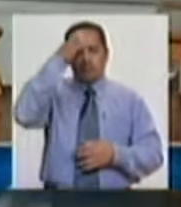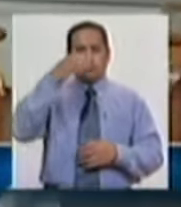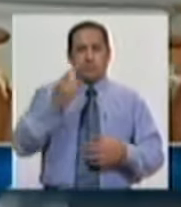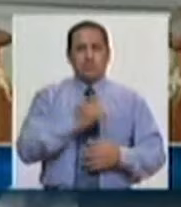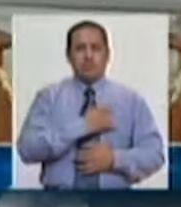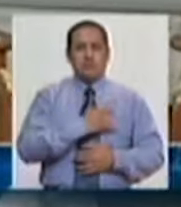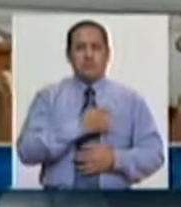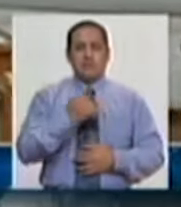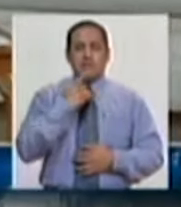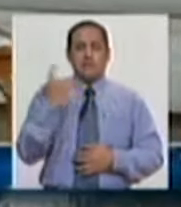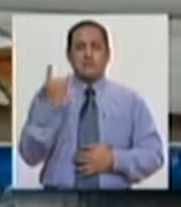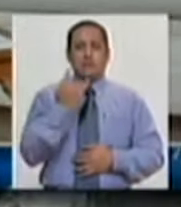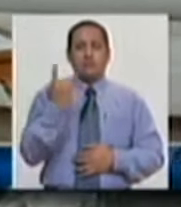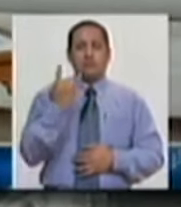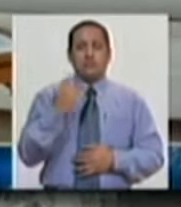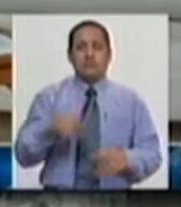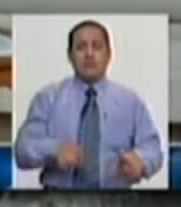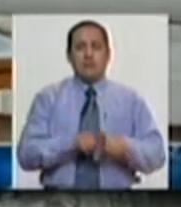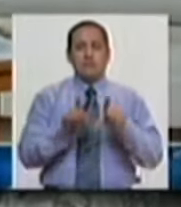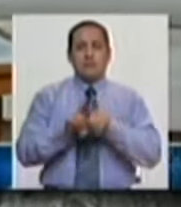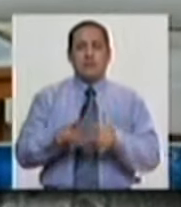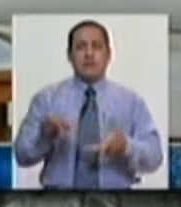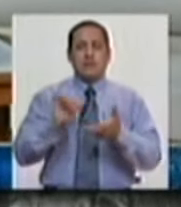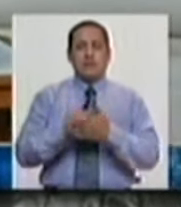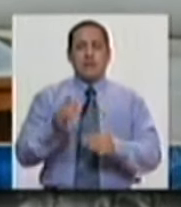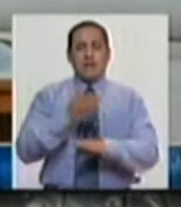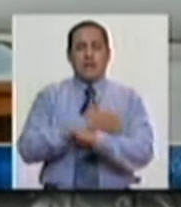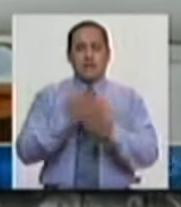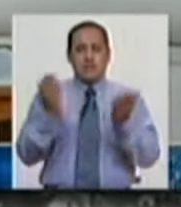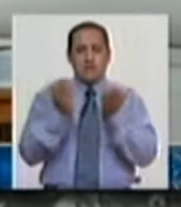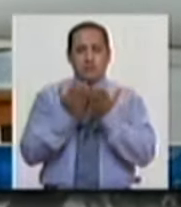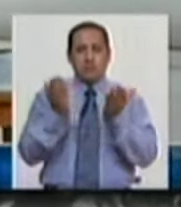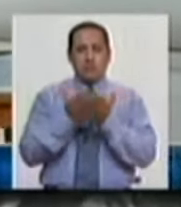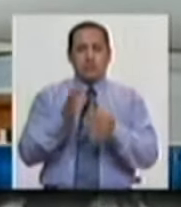la Universidad de California en Berkeley, donde también realizó estudios de doctorado. Nosotros